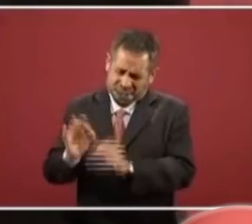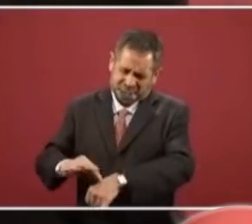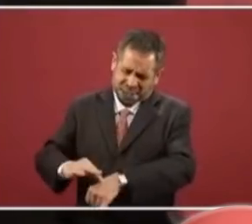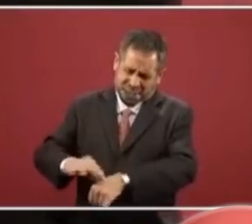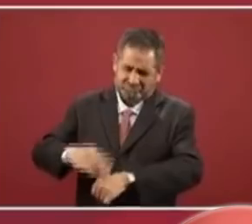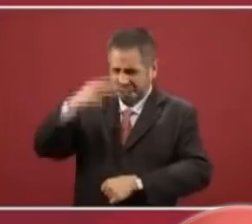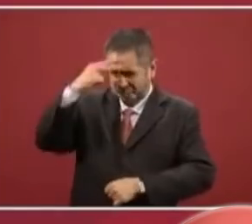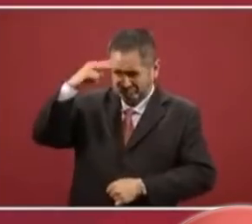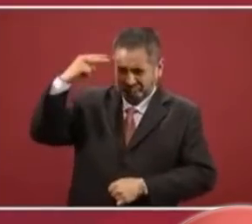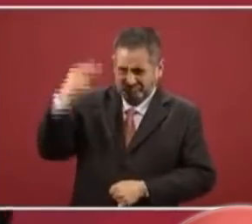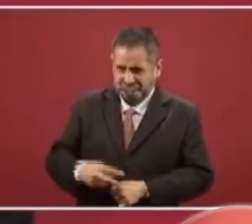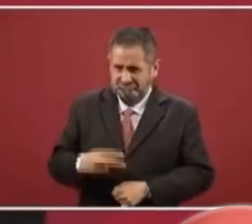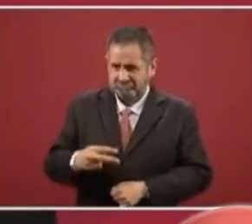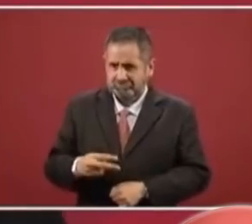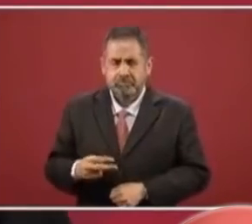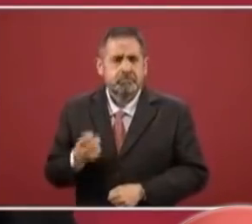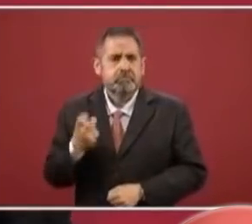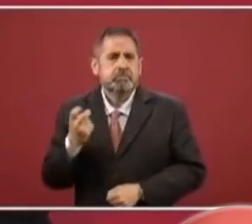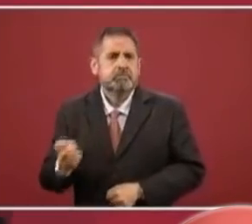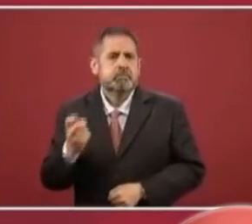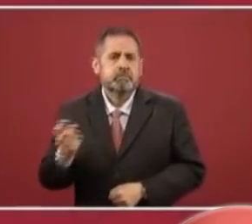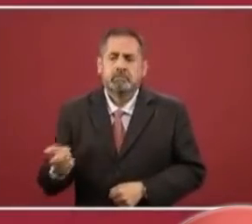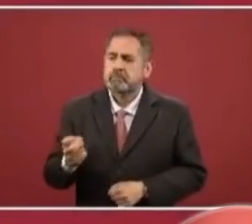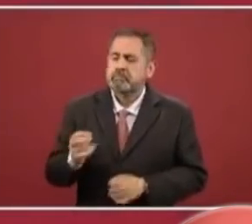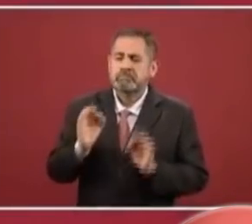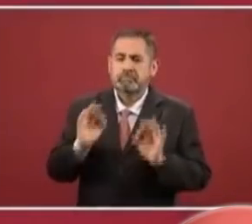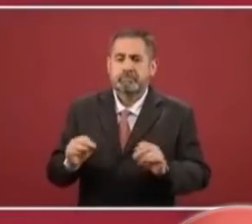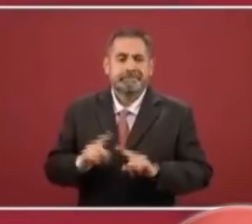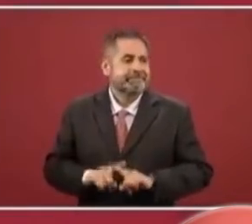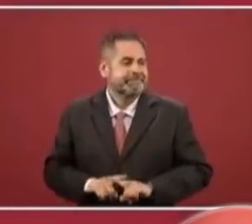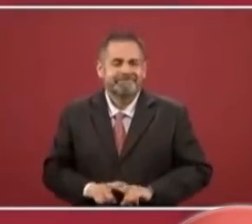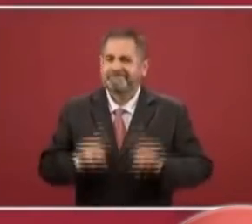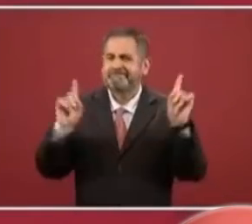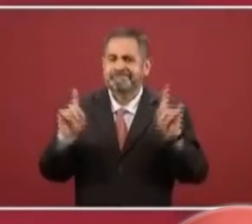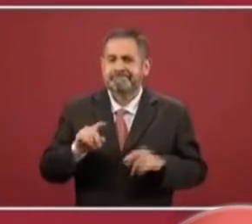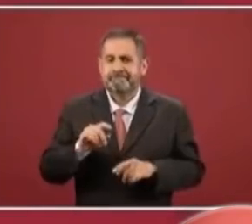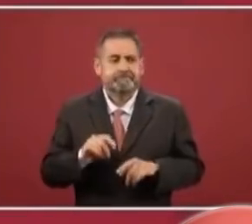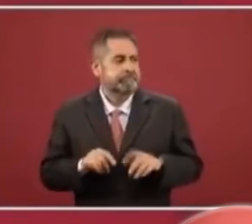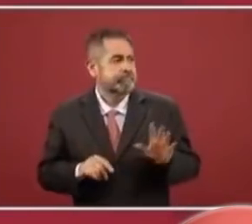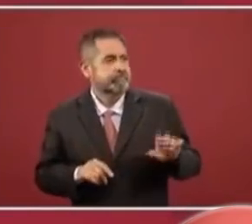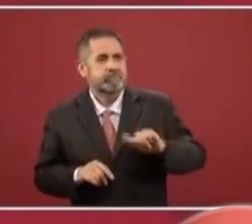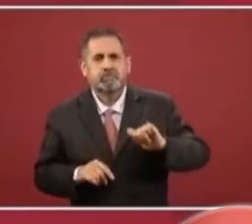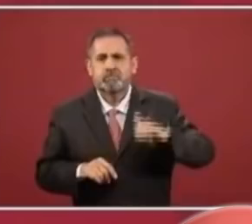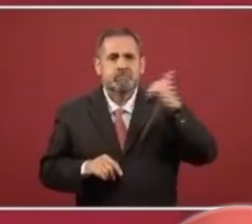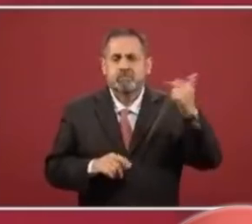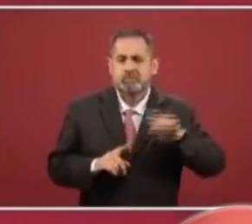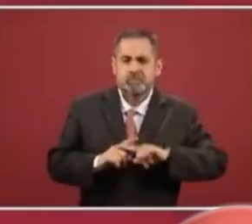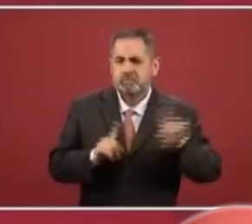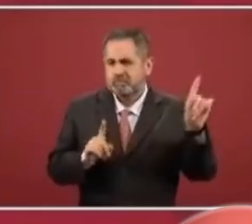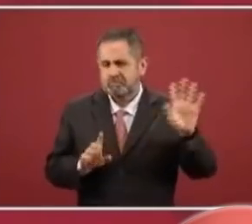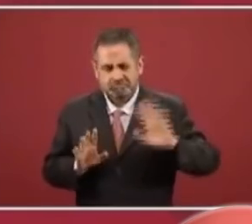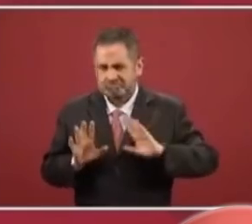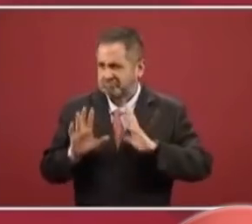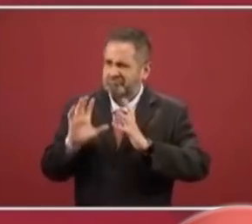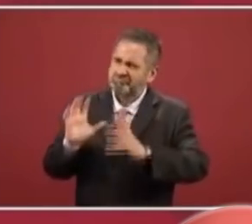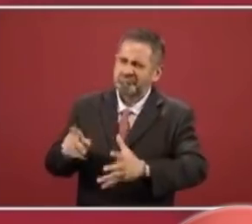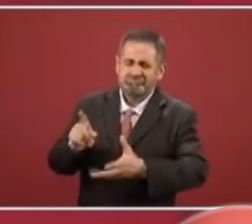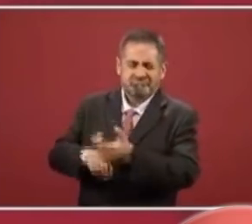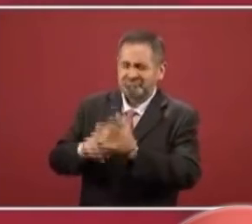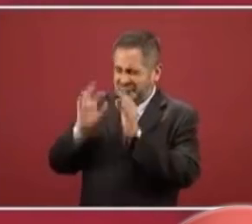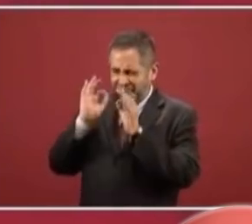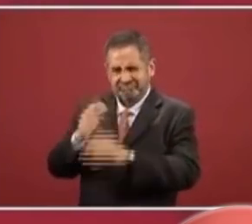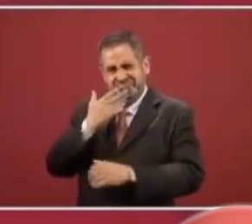Eso hace completamente distinto al ejército mexicano de otros ejércitos,